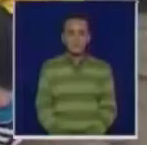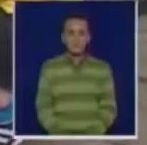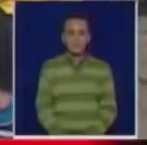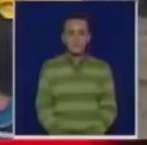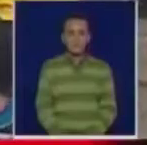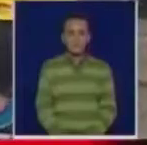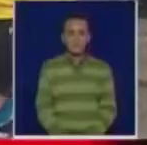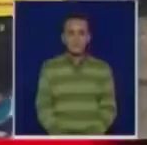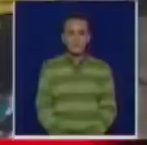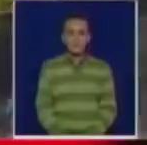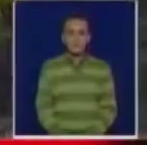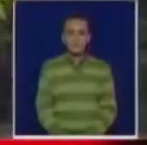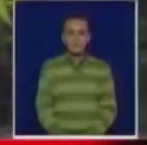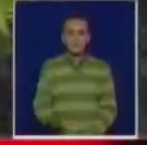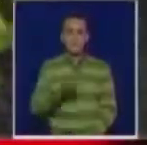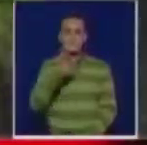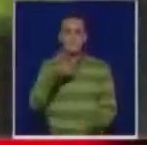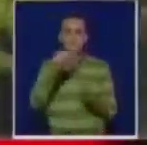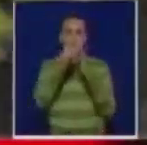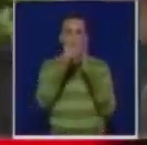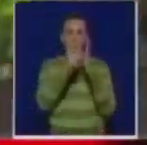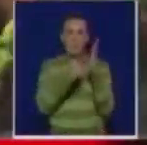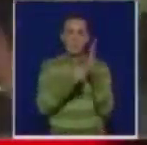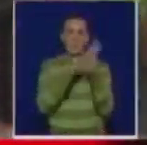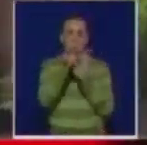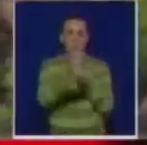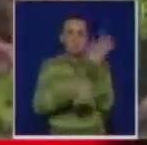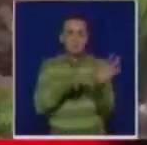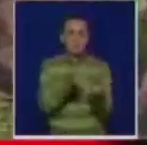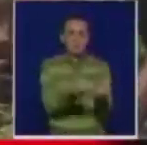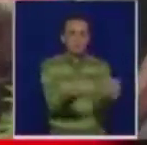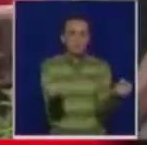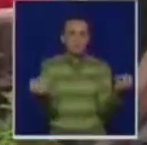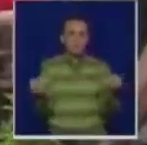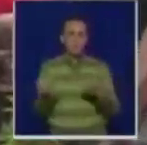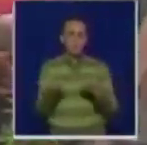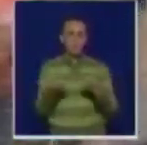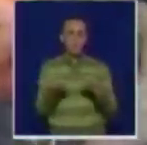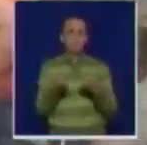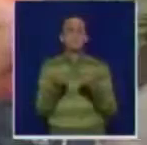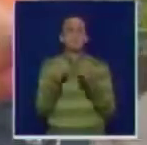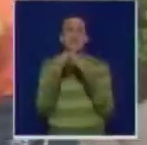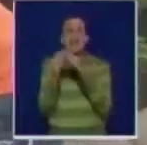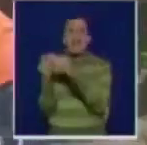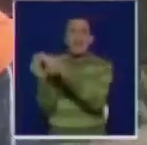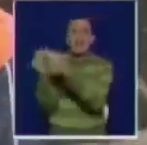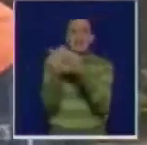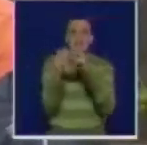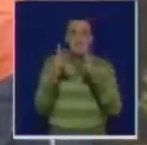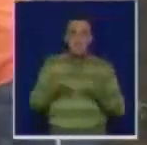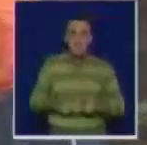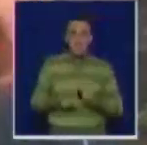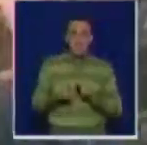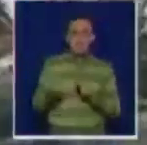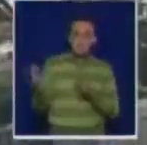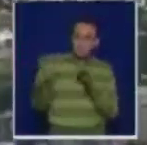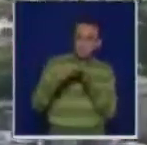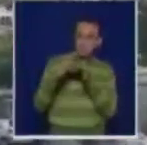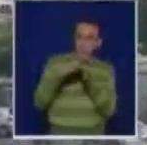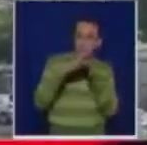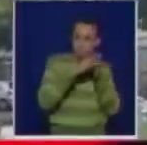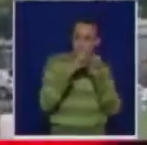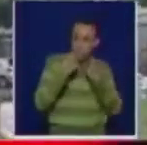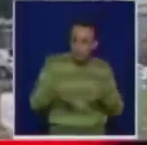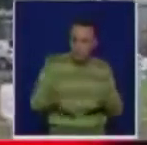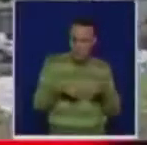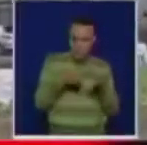Proceda, así se llama el programa de recuperación ambiental que busca integrar a los vecinos del barrio y a la administración municipal a través del DAGMA